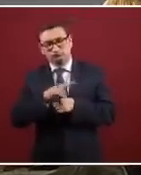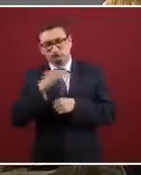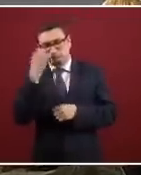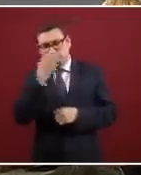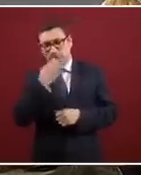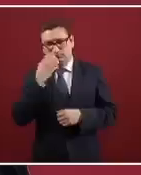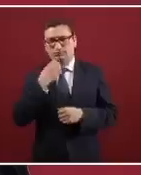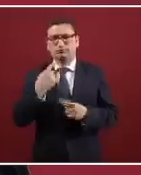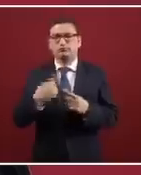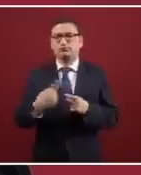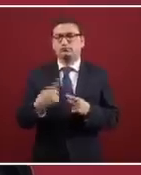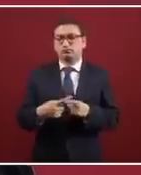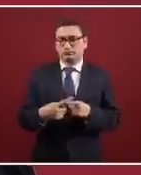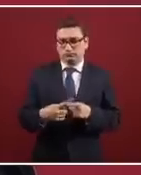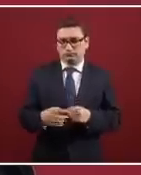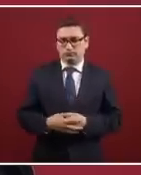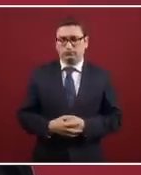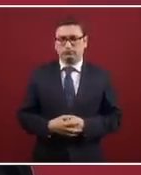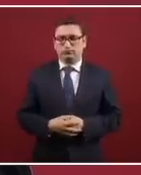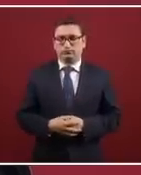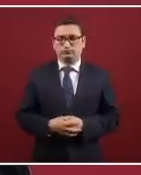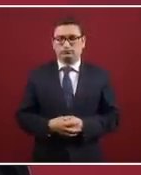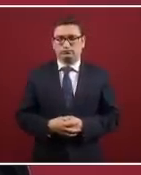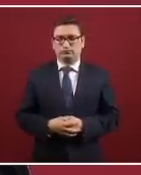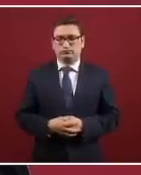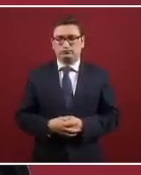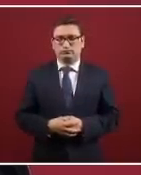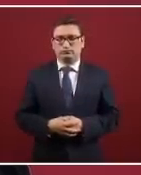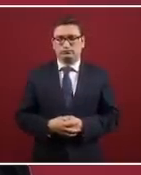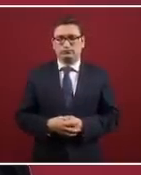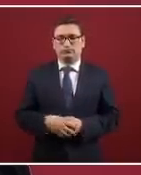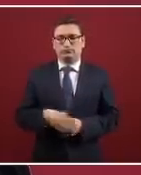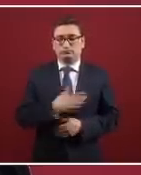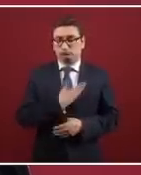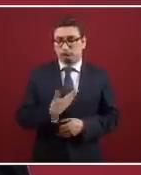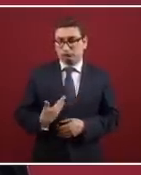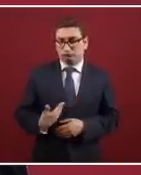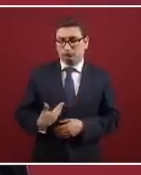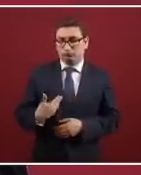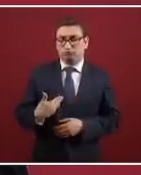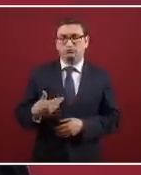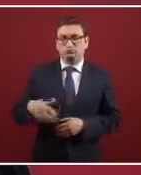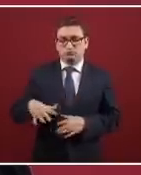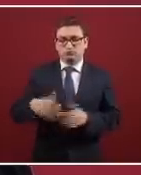un representante de la presidencia,